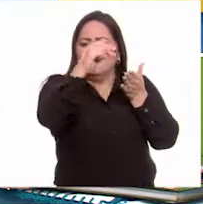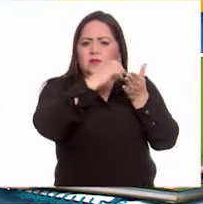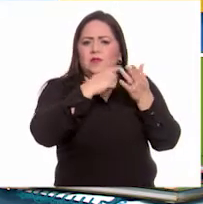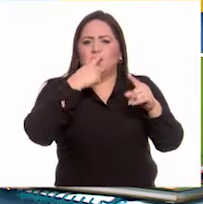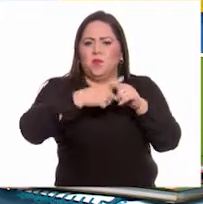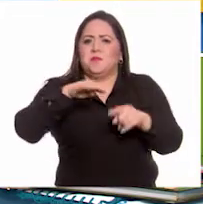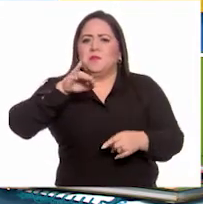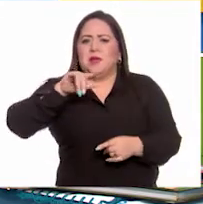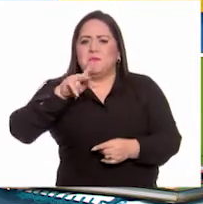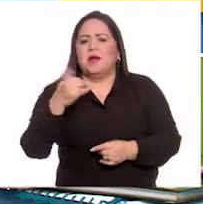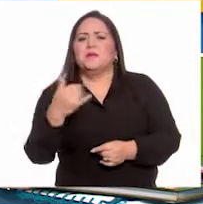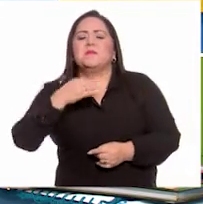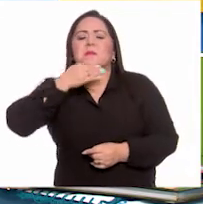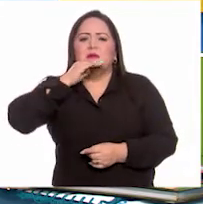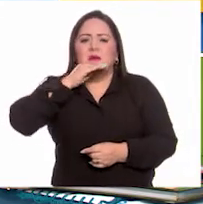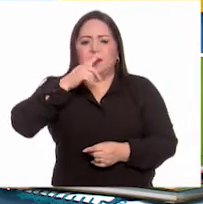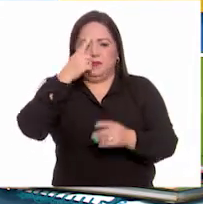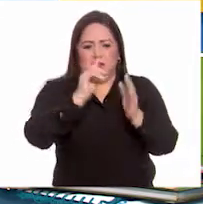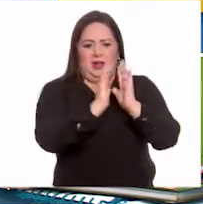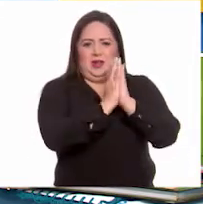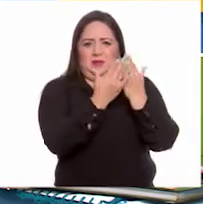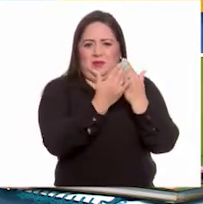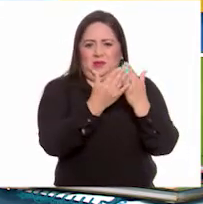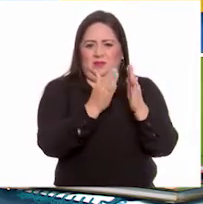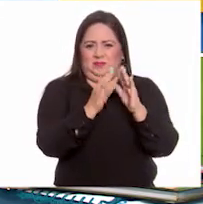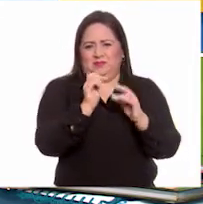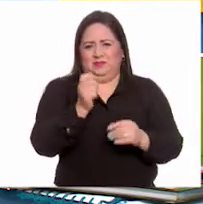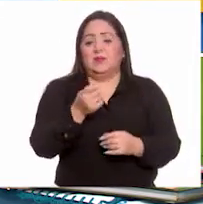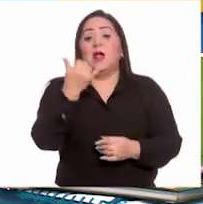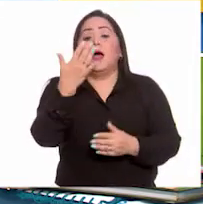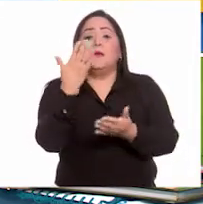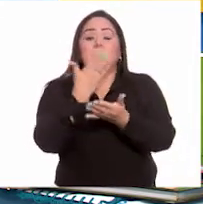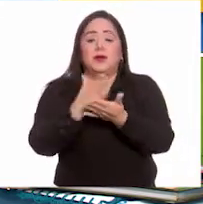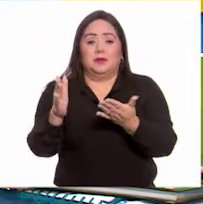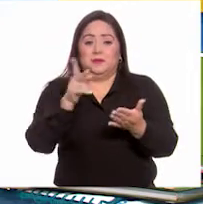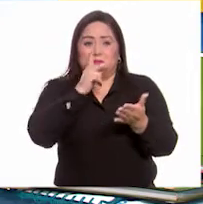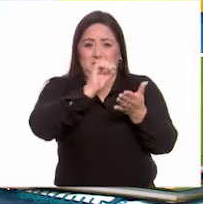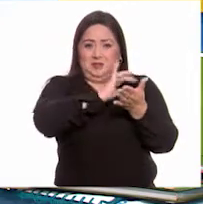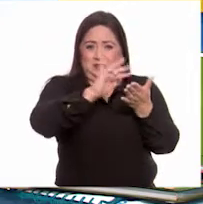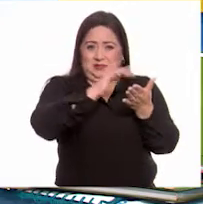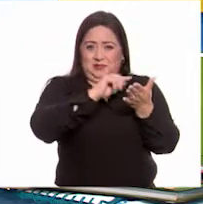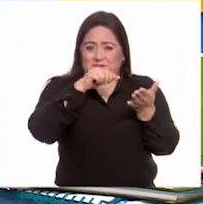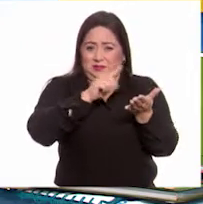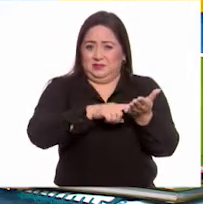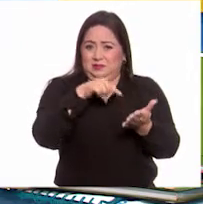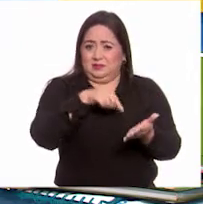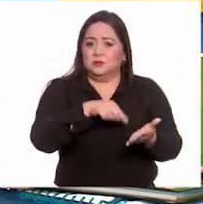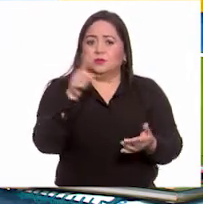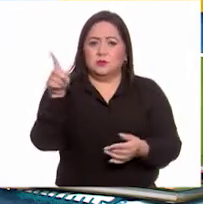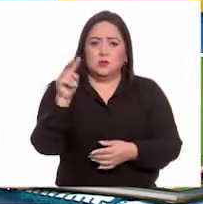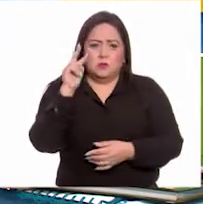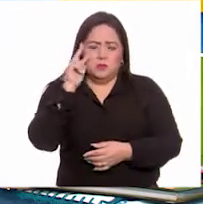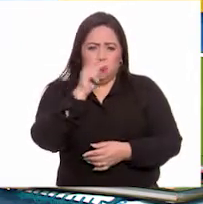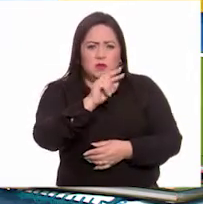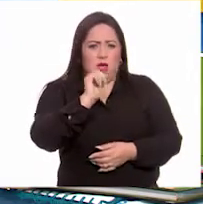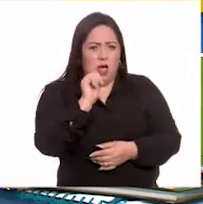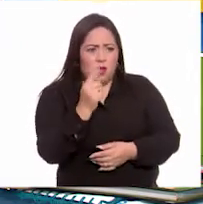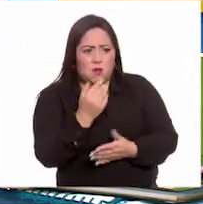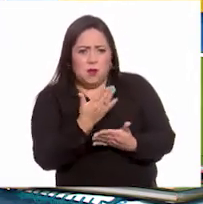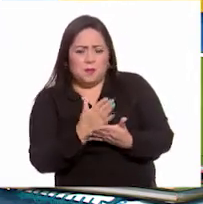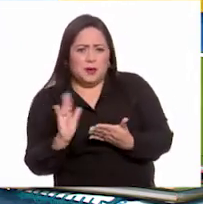la milpa y el maíz en nuestros libros cartoneros. Además de los textos, estimado Joaquín, sí, maestro, ¿ves algún elemento